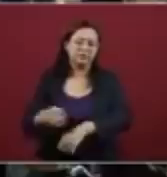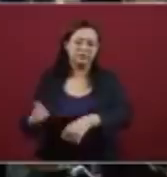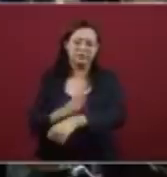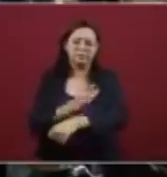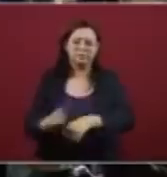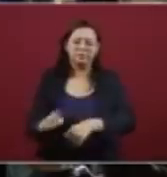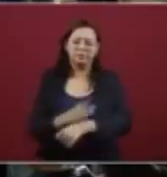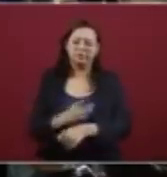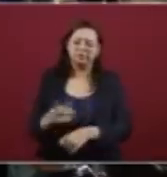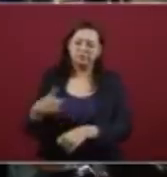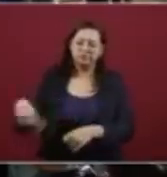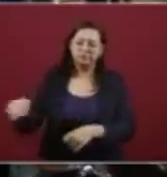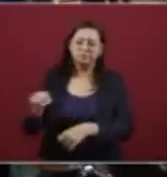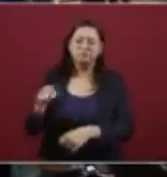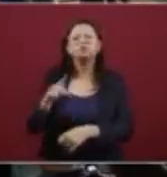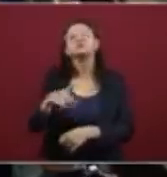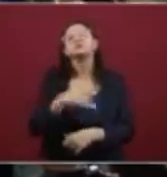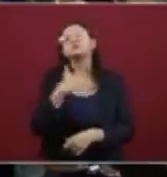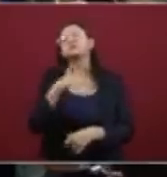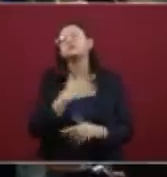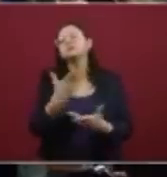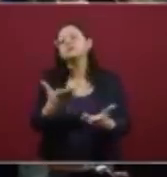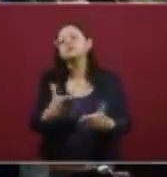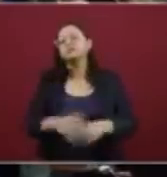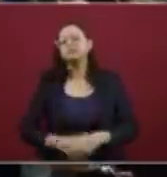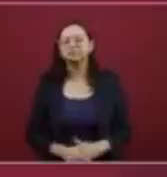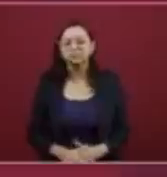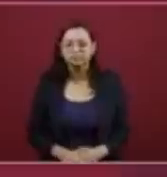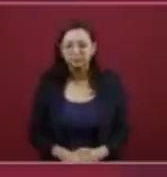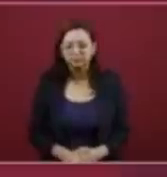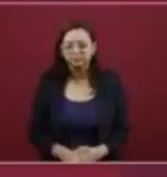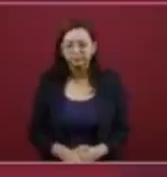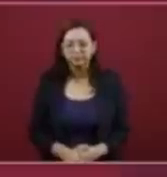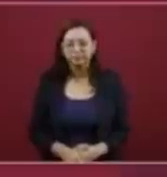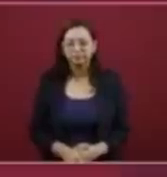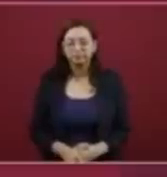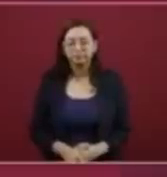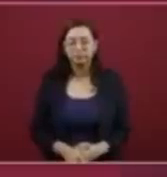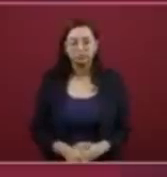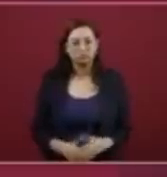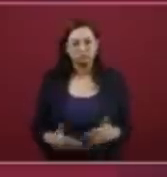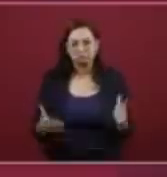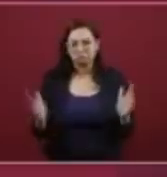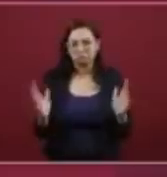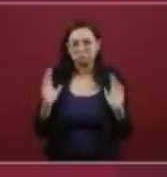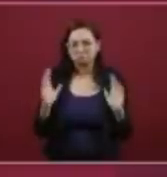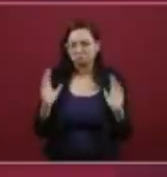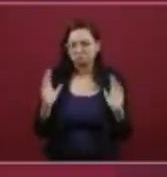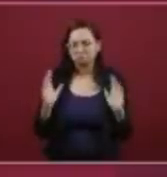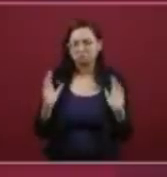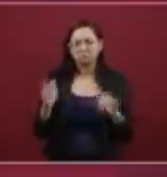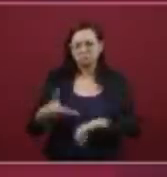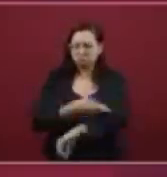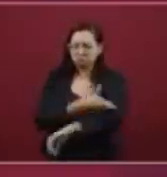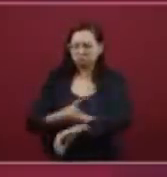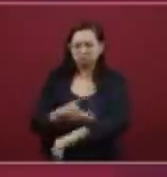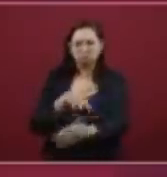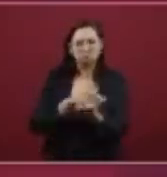¿Qué opinión hay al respecto? La opinión es de que se va a seguir apoyando a las